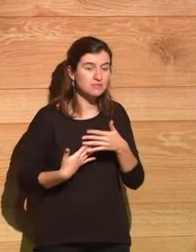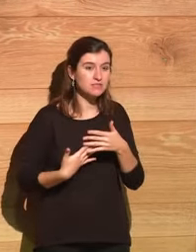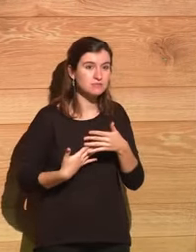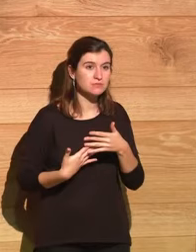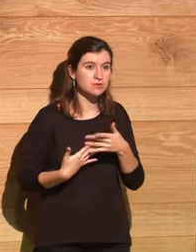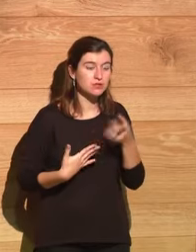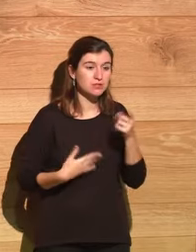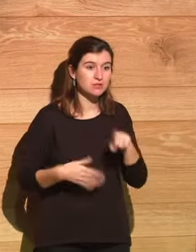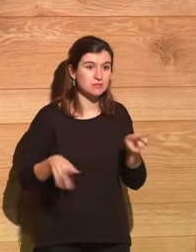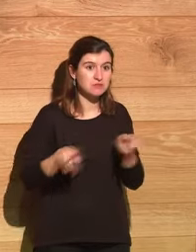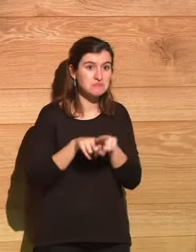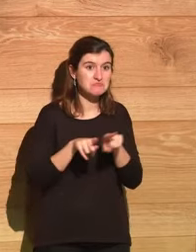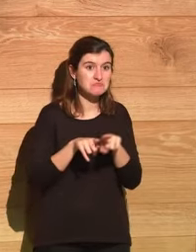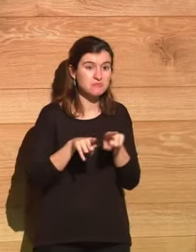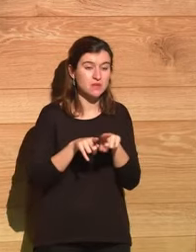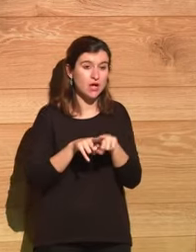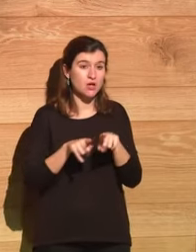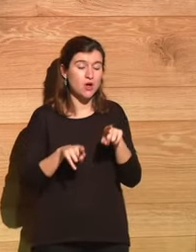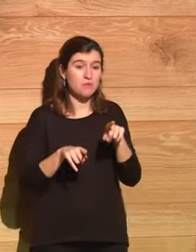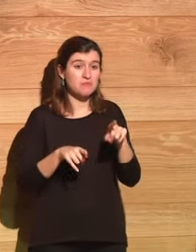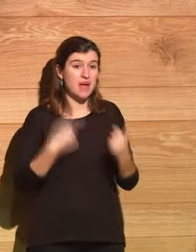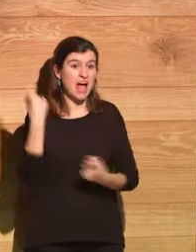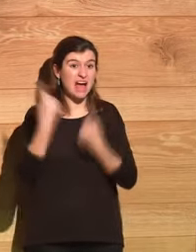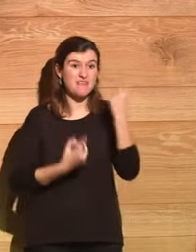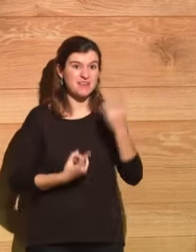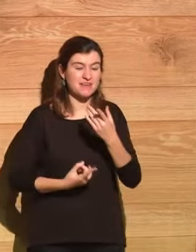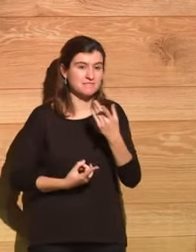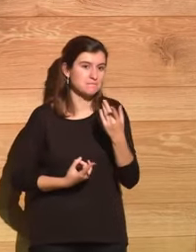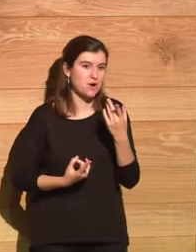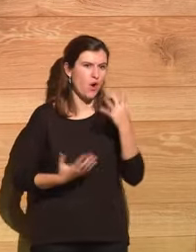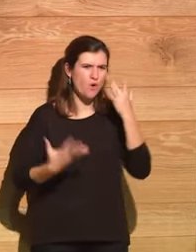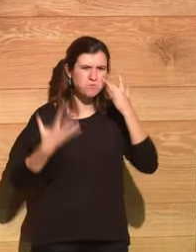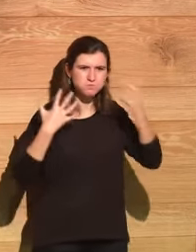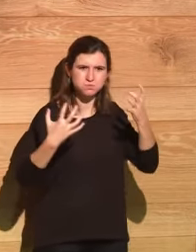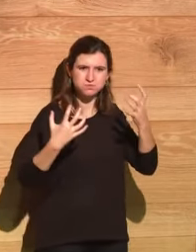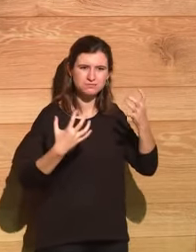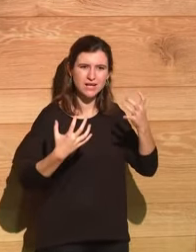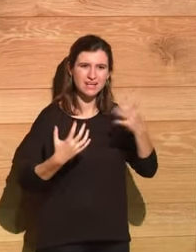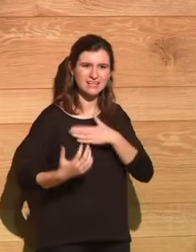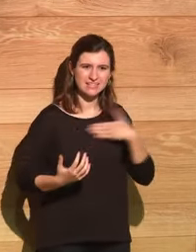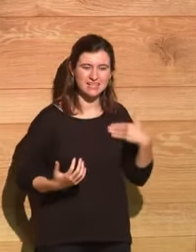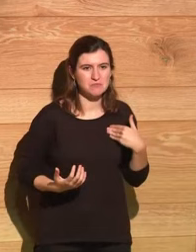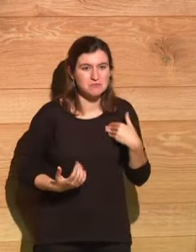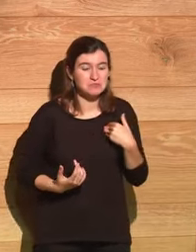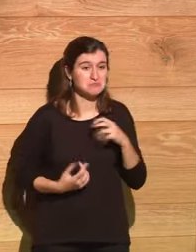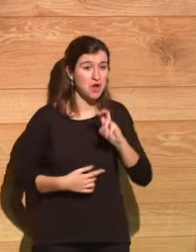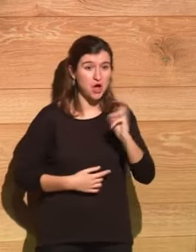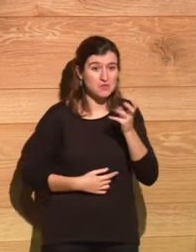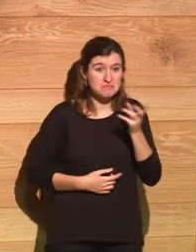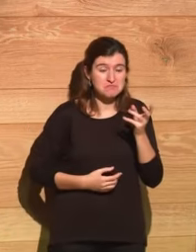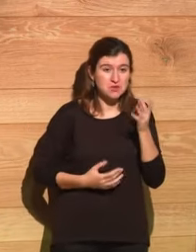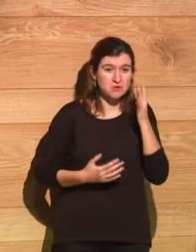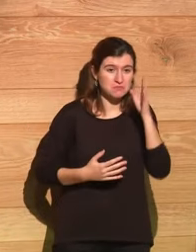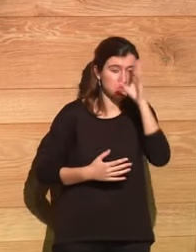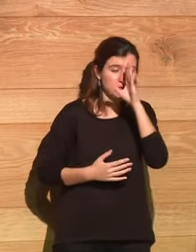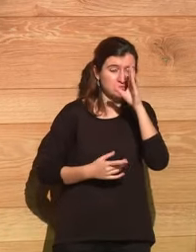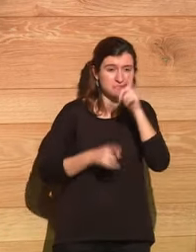a veces queremos serlo todo y a veces no queremos ser nada, ¿no? Y que a veces queremos que